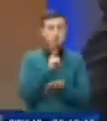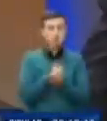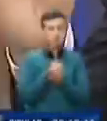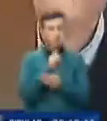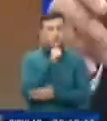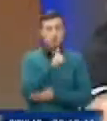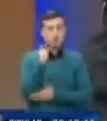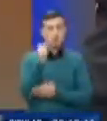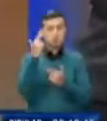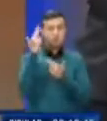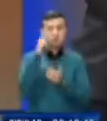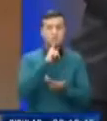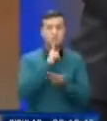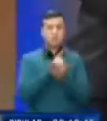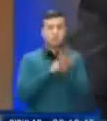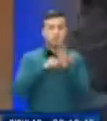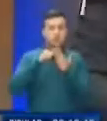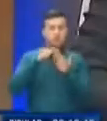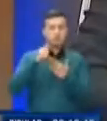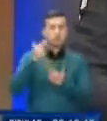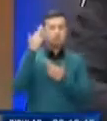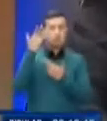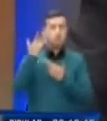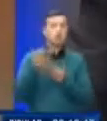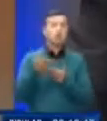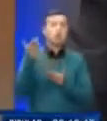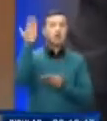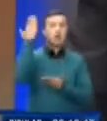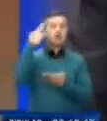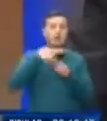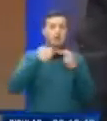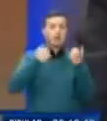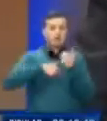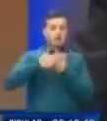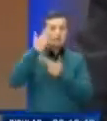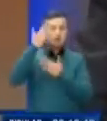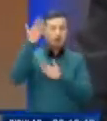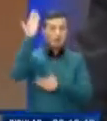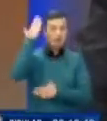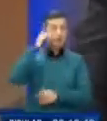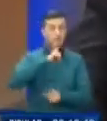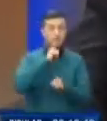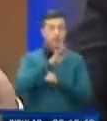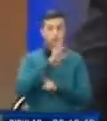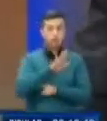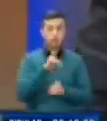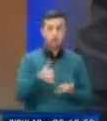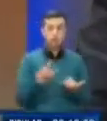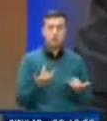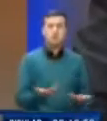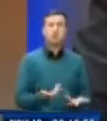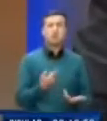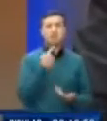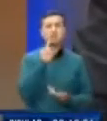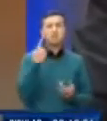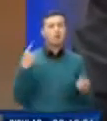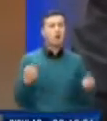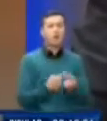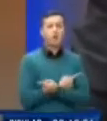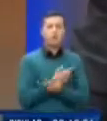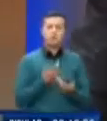uno de los ministros de defensa que era ex militar y pues hoy día dice todo lo